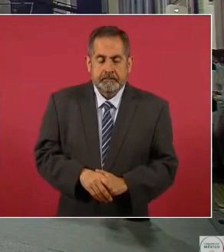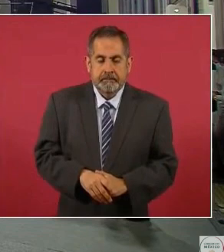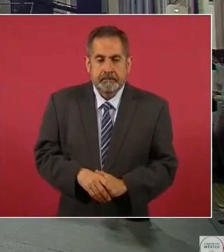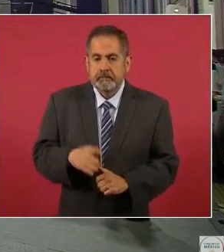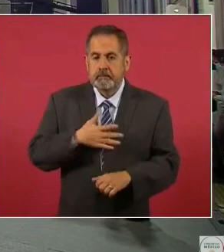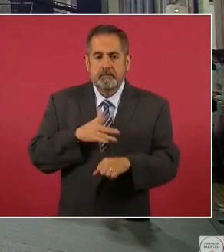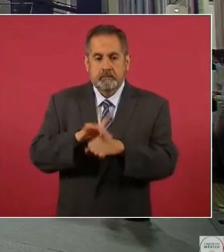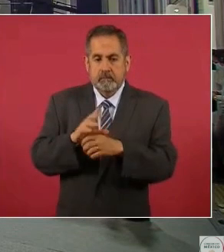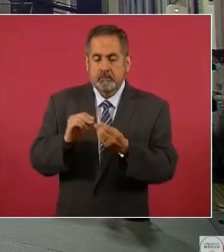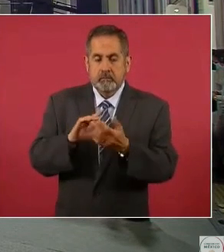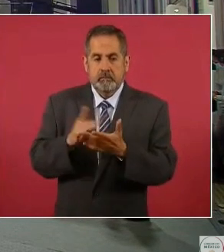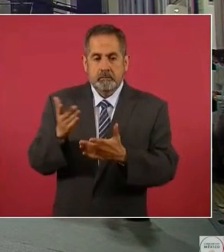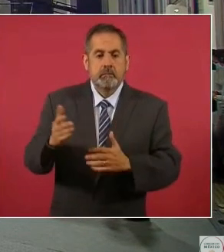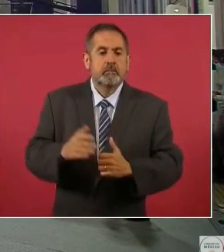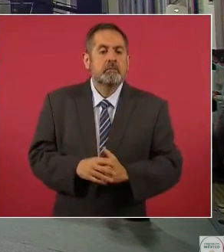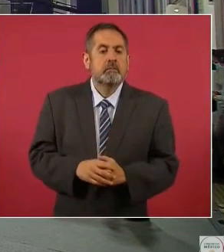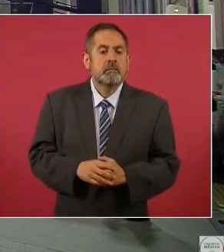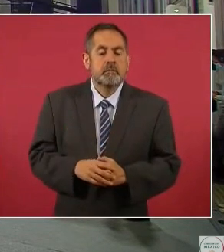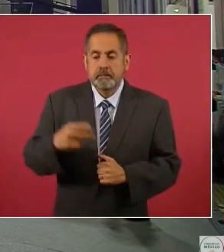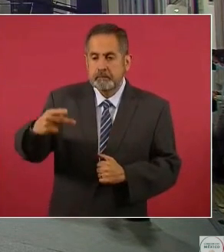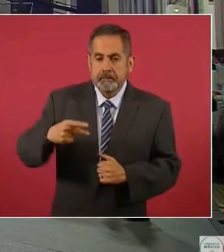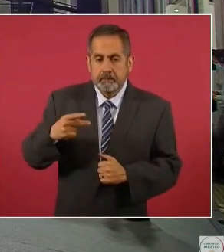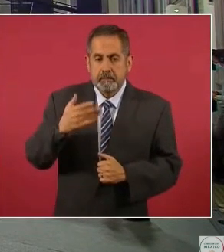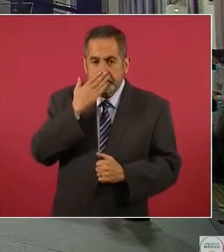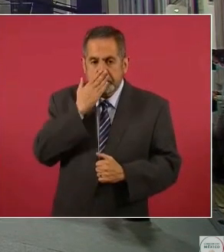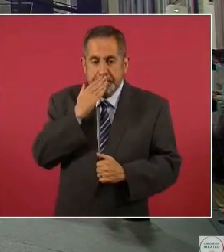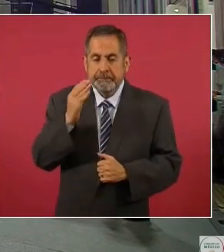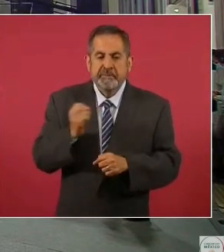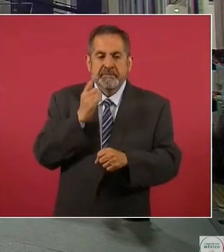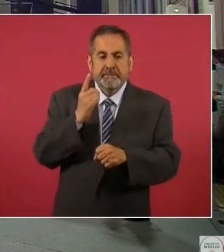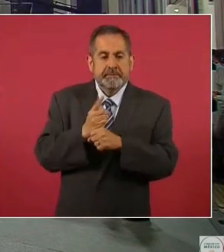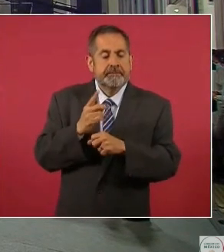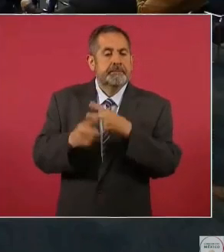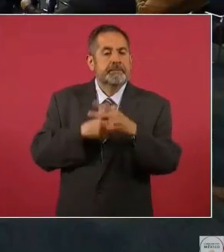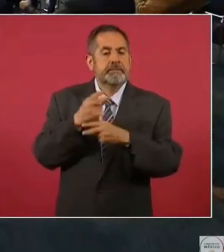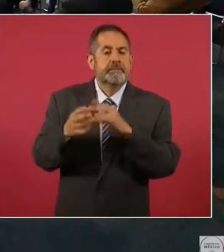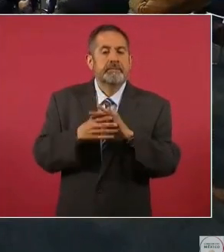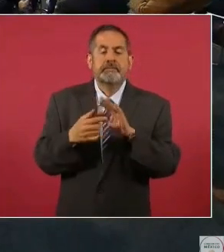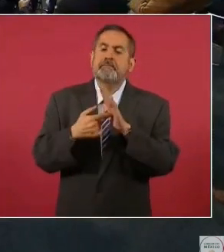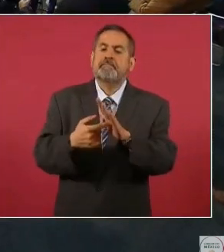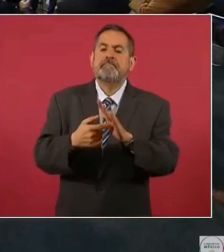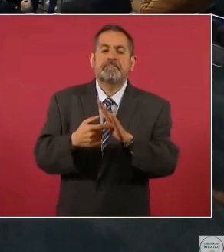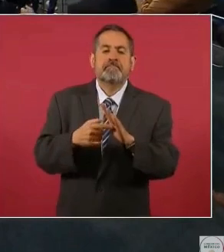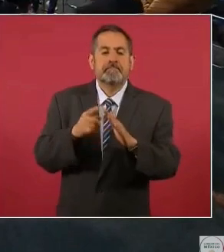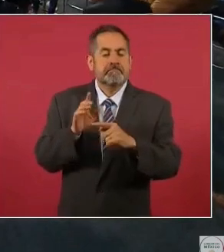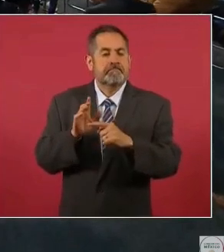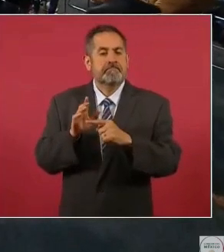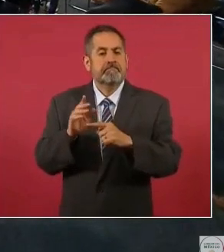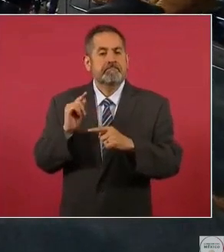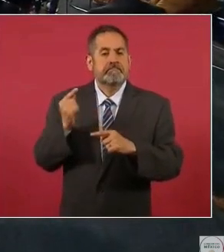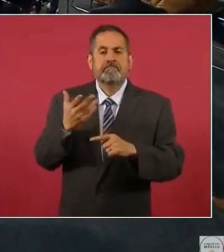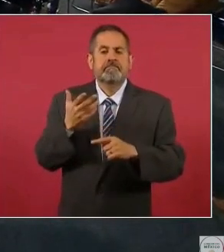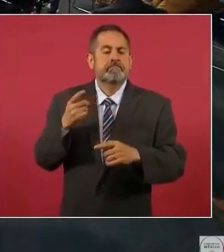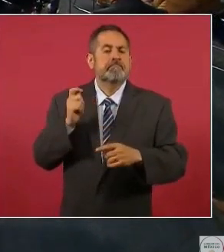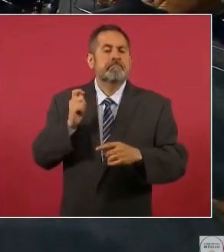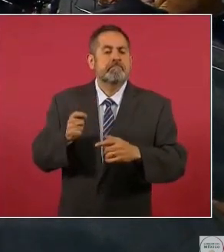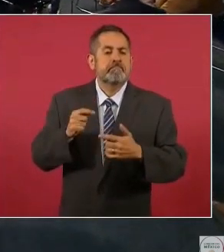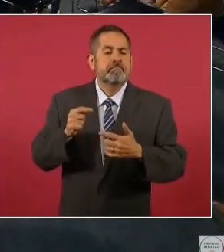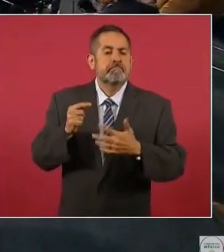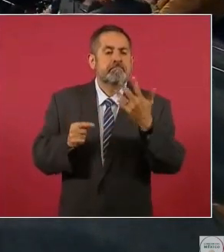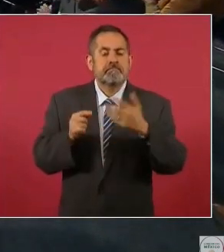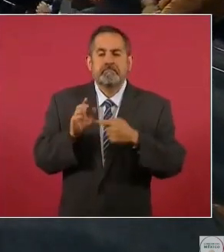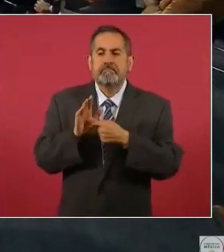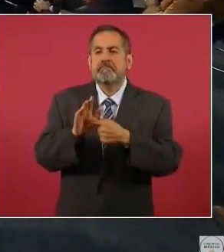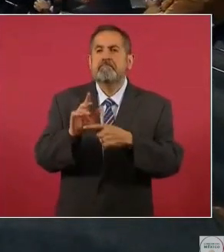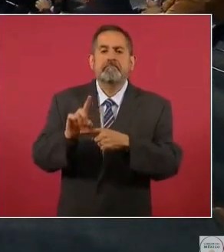Buenos días, muchas gracias por la pregunta. Nos da oportunidad también para presentar lo que hemos